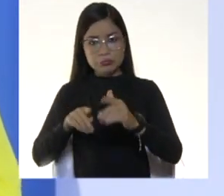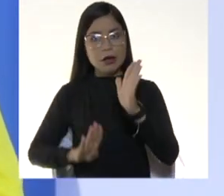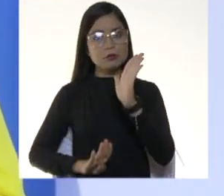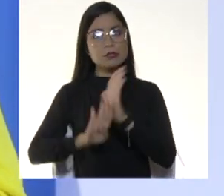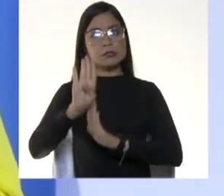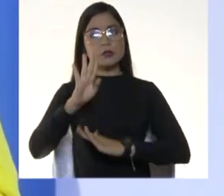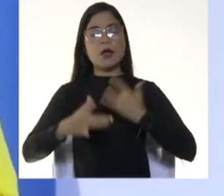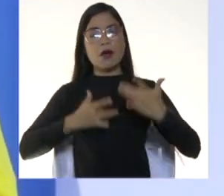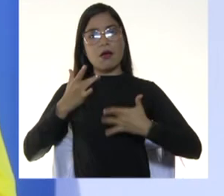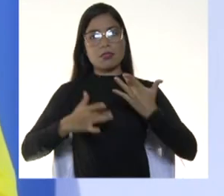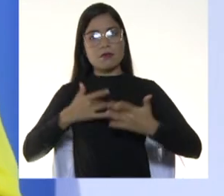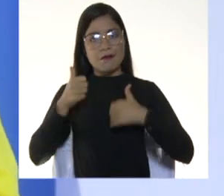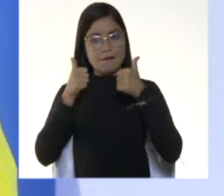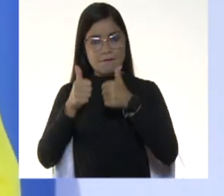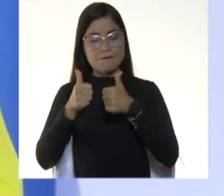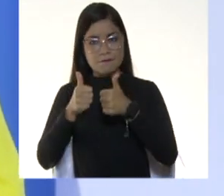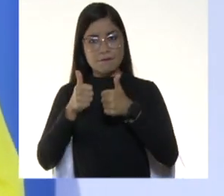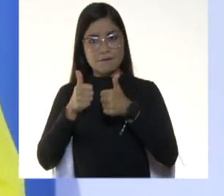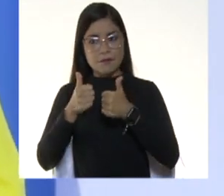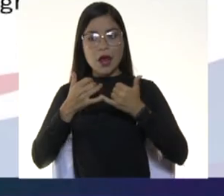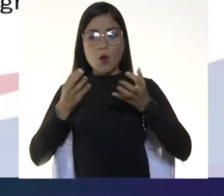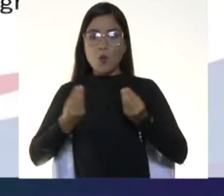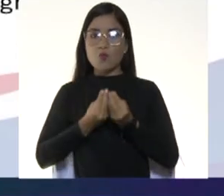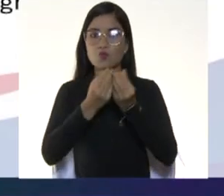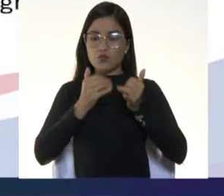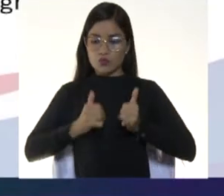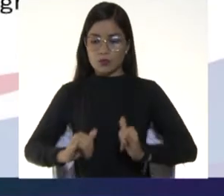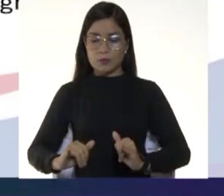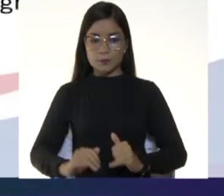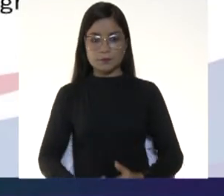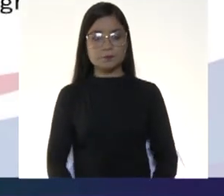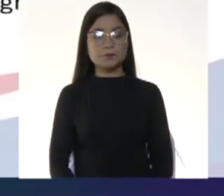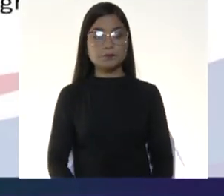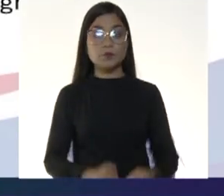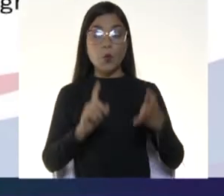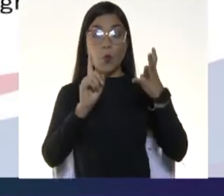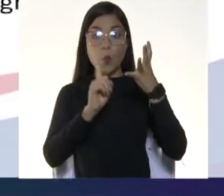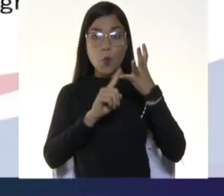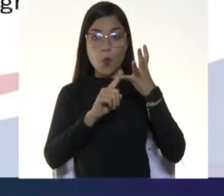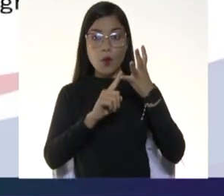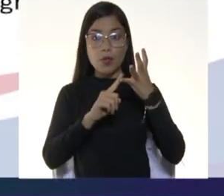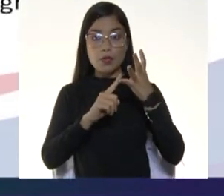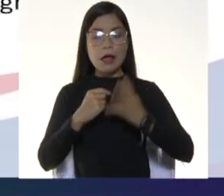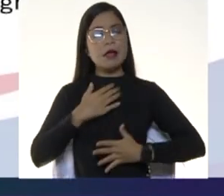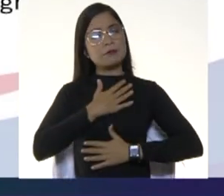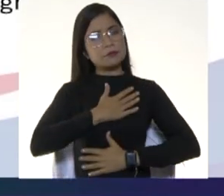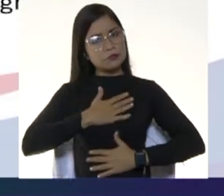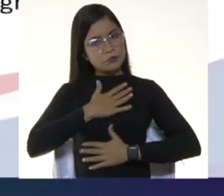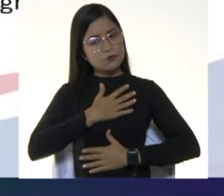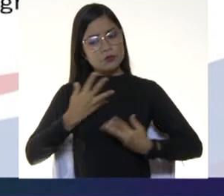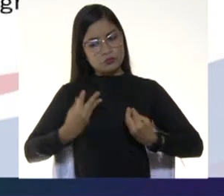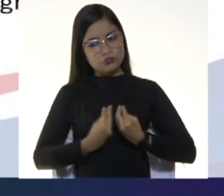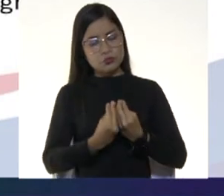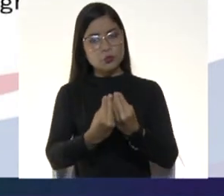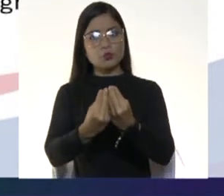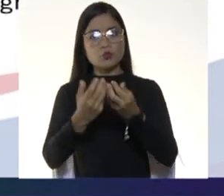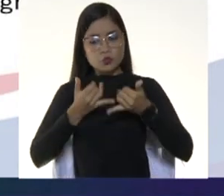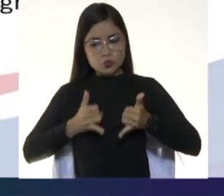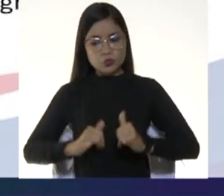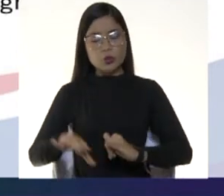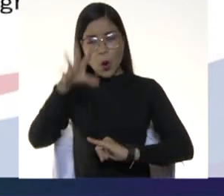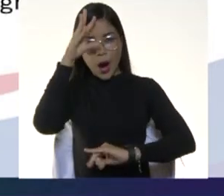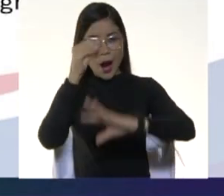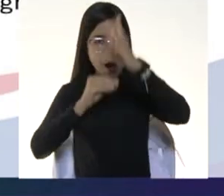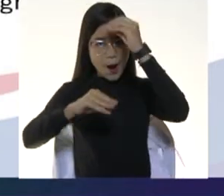esas actividades con su hijo o con su hija. Disfrute el aprender junto con su hijo. Este año